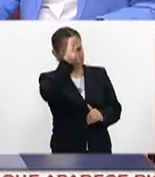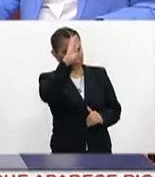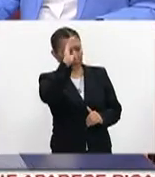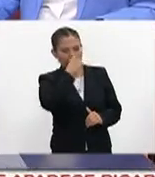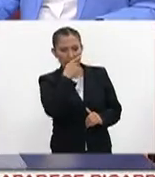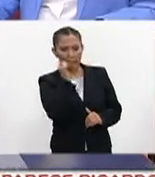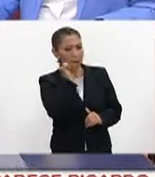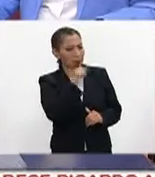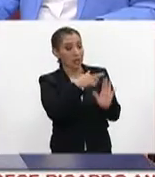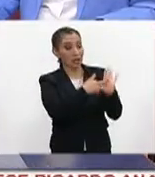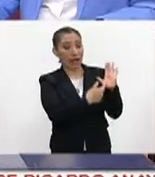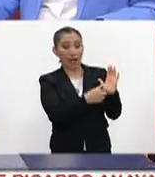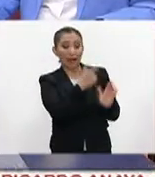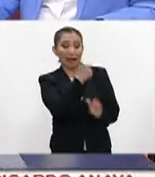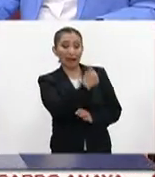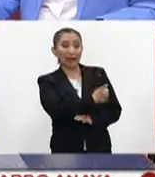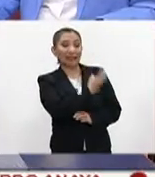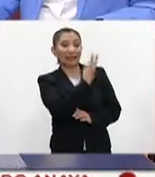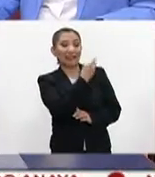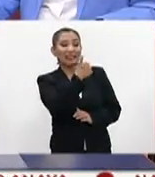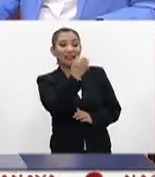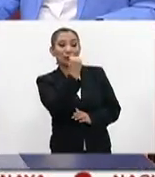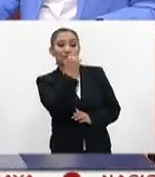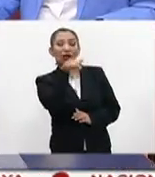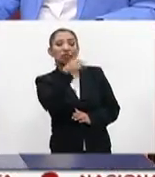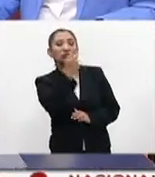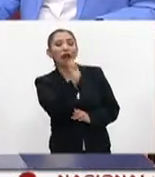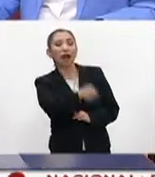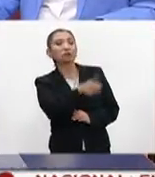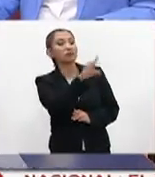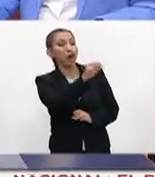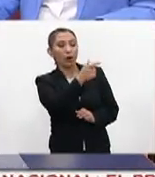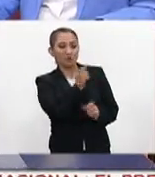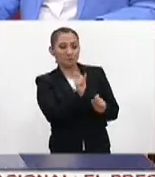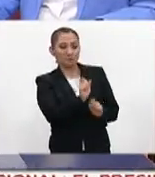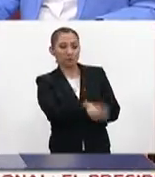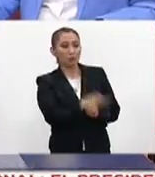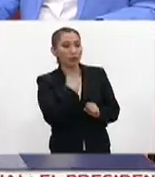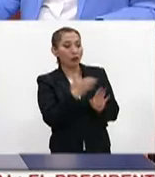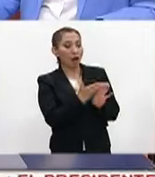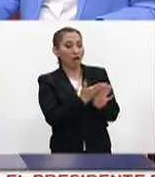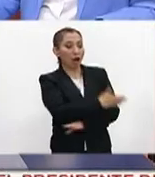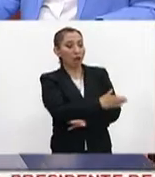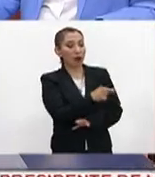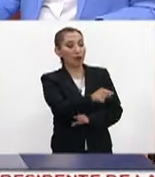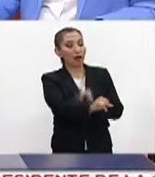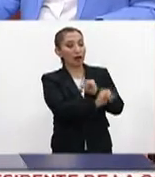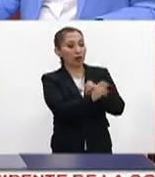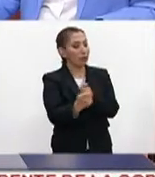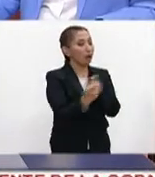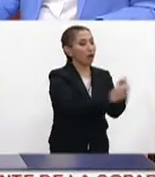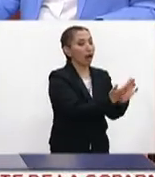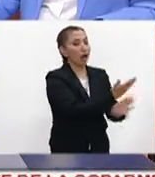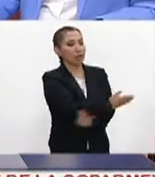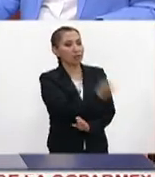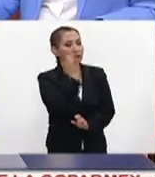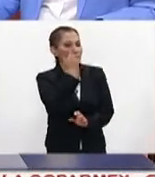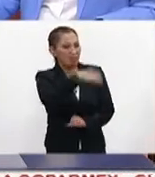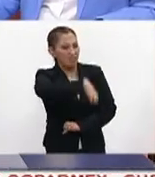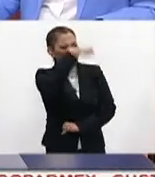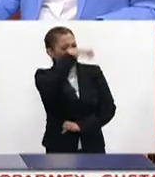siempre he dicho, la regla 36912, que no es justamente no adelantar la tecnología a nuestros niños antes de